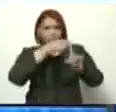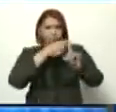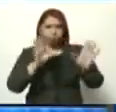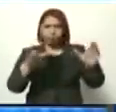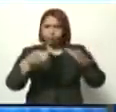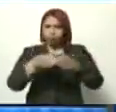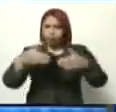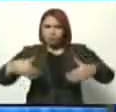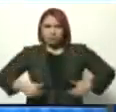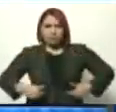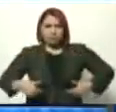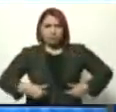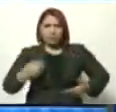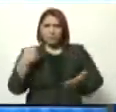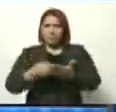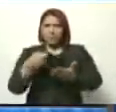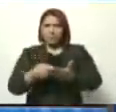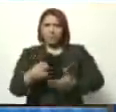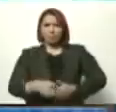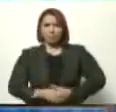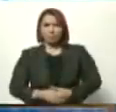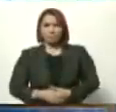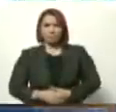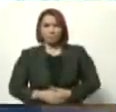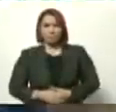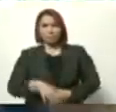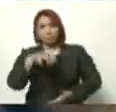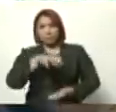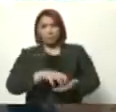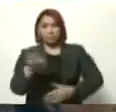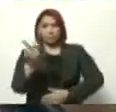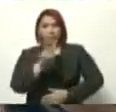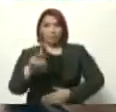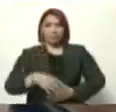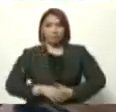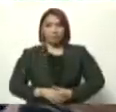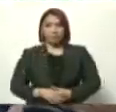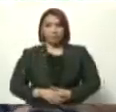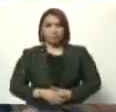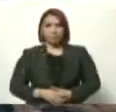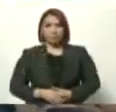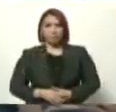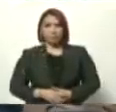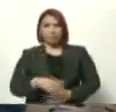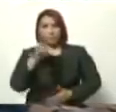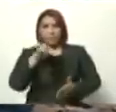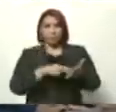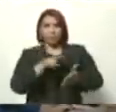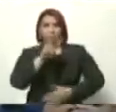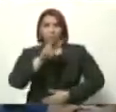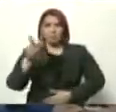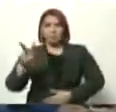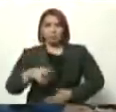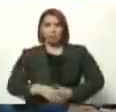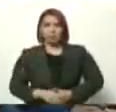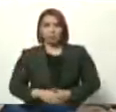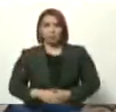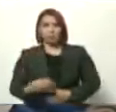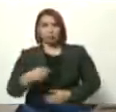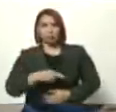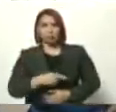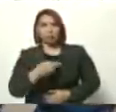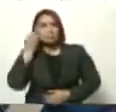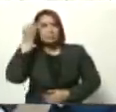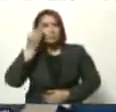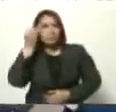los esfuerzos de financiamiento del Estado venezolano, y en el 2022 aspiramos